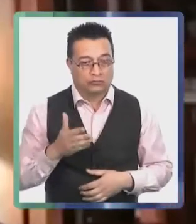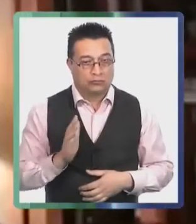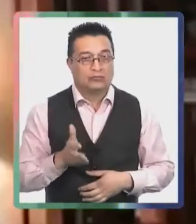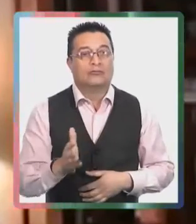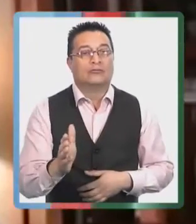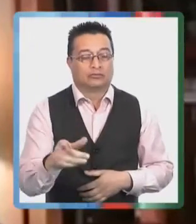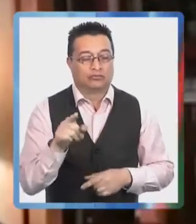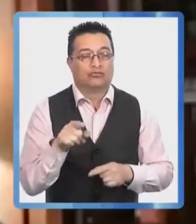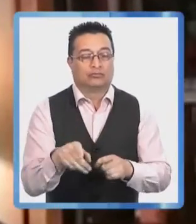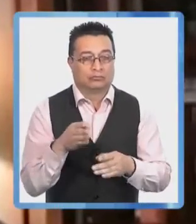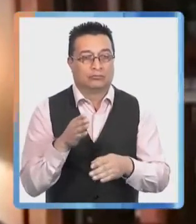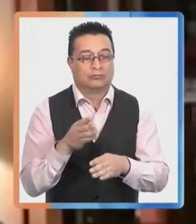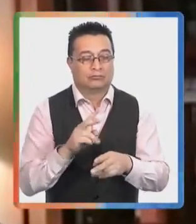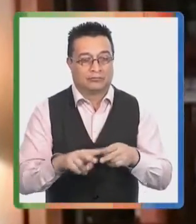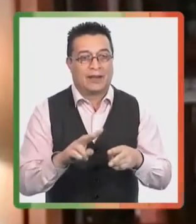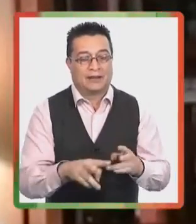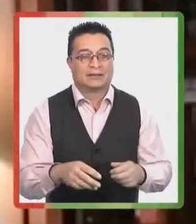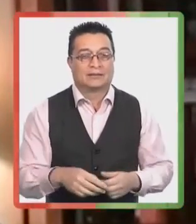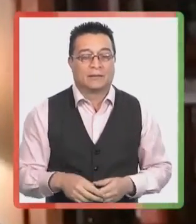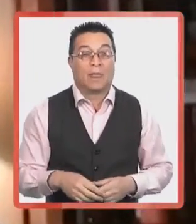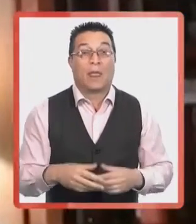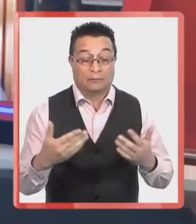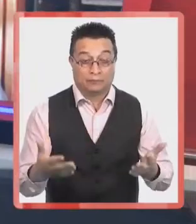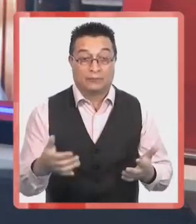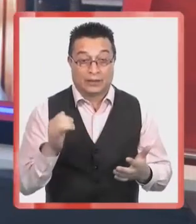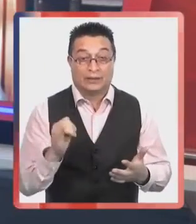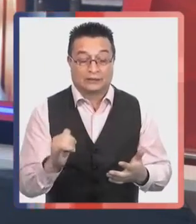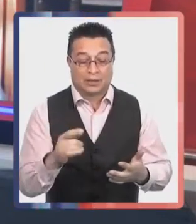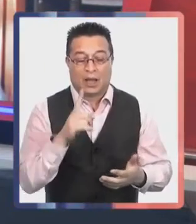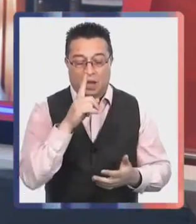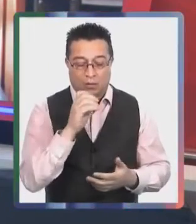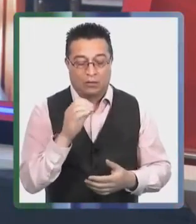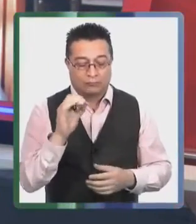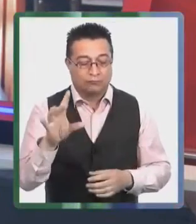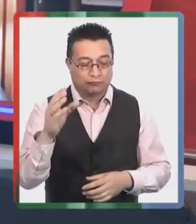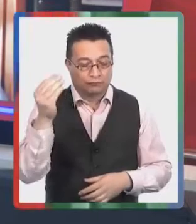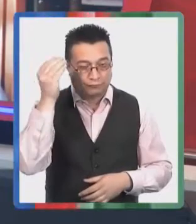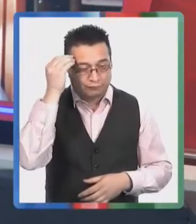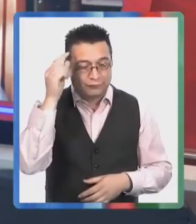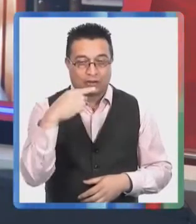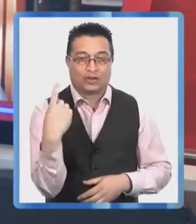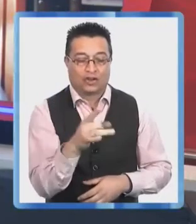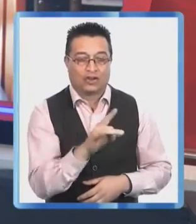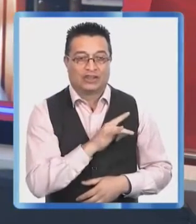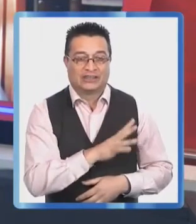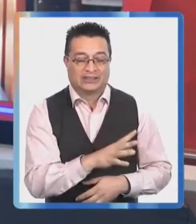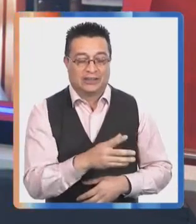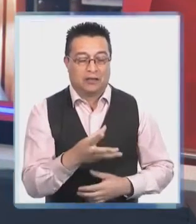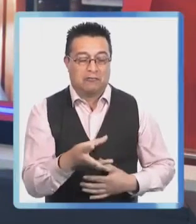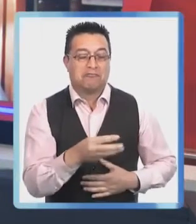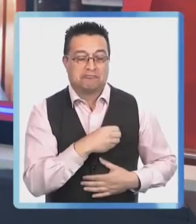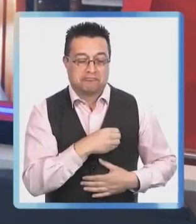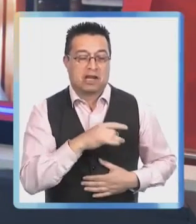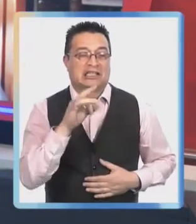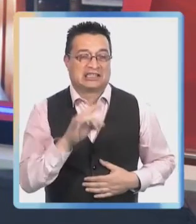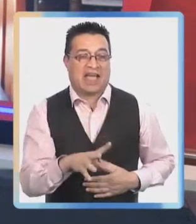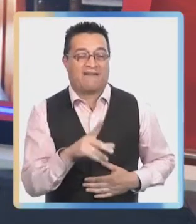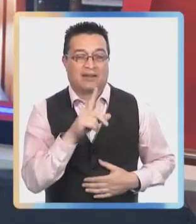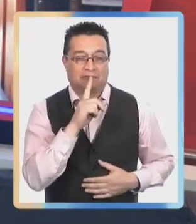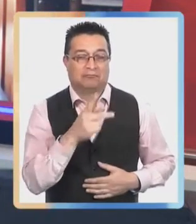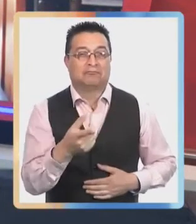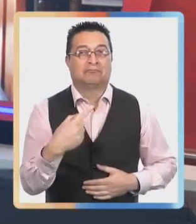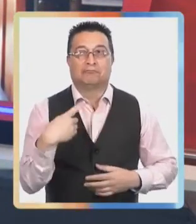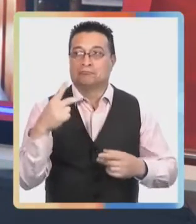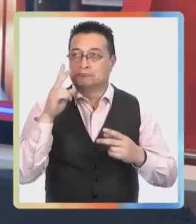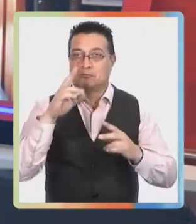sigue llevando a cabo, obviamente. Sí, claro, una especie de medallita que llevamos todos los chilenos aquí en el pecho, que nos distingue